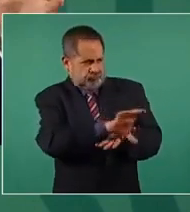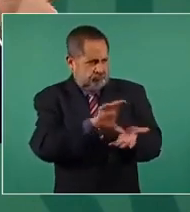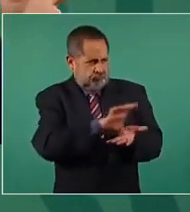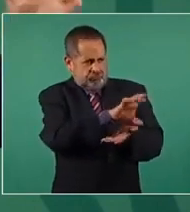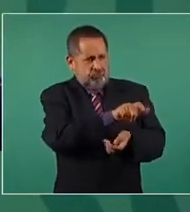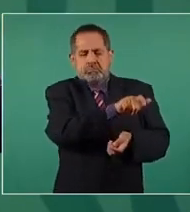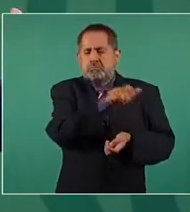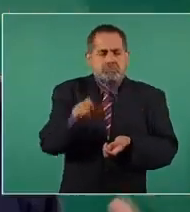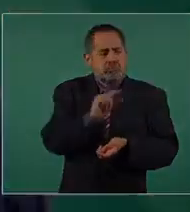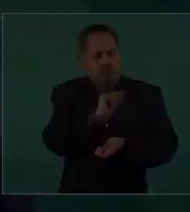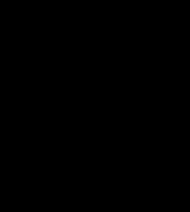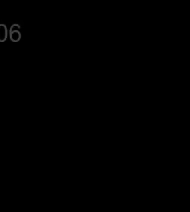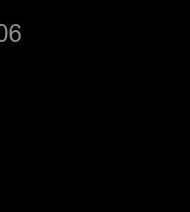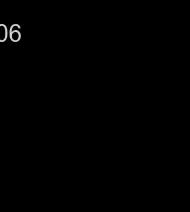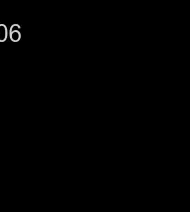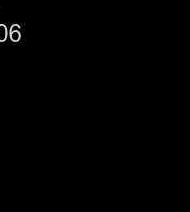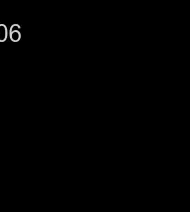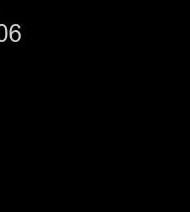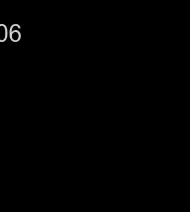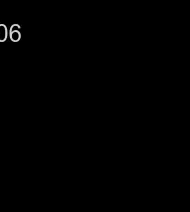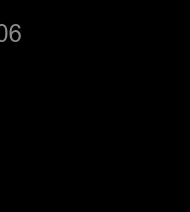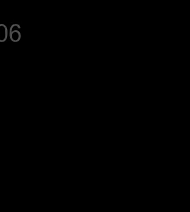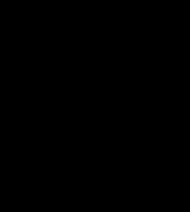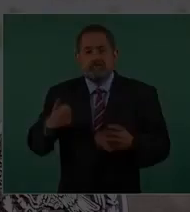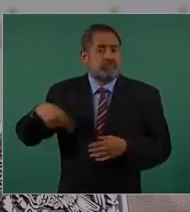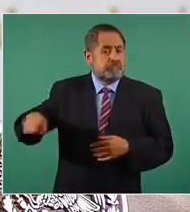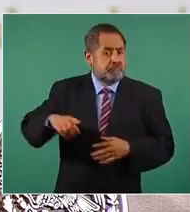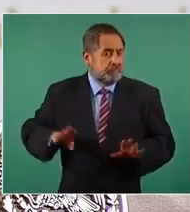apoyos a las.